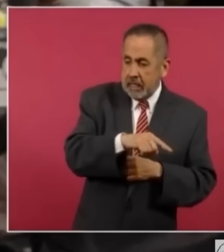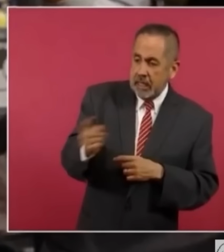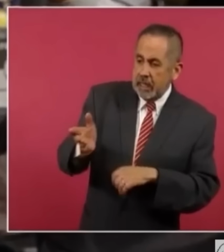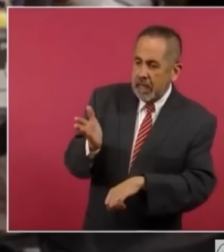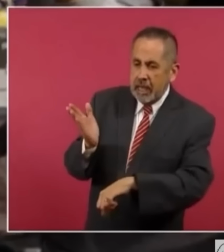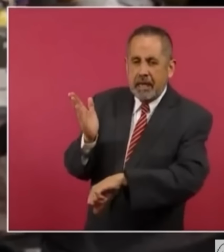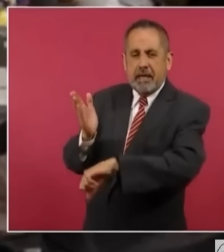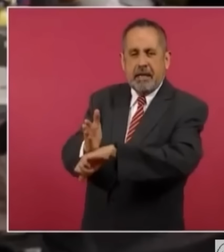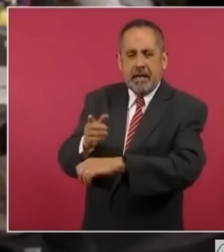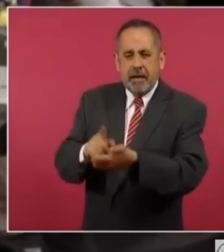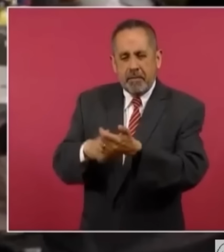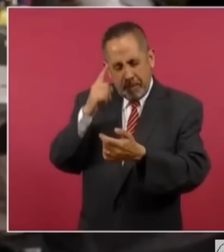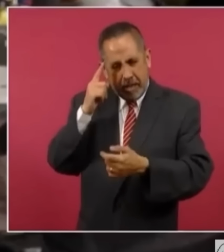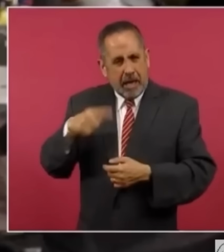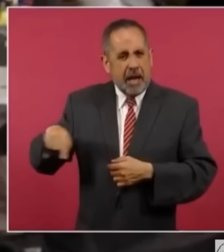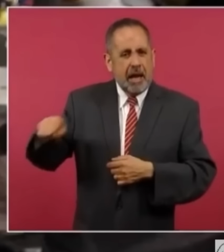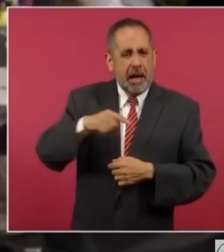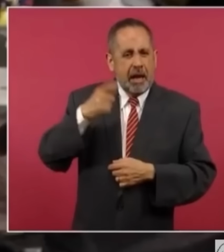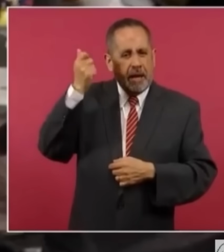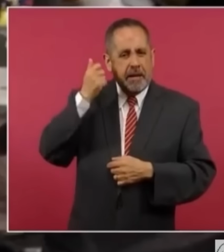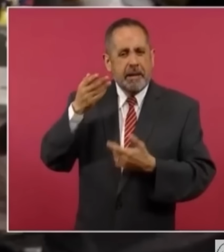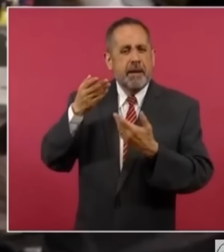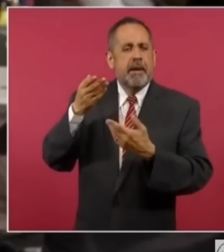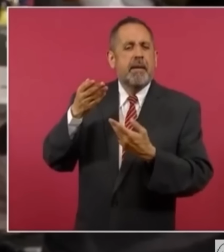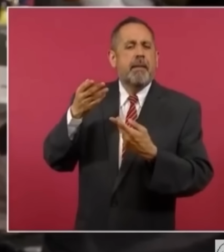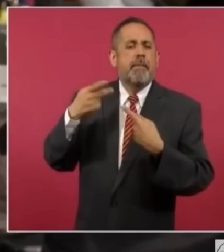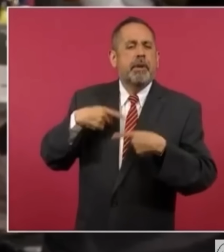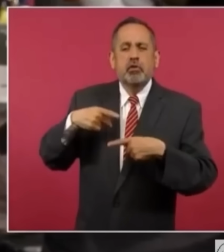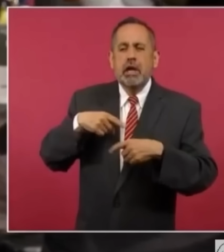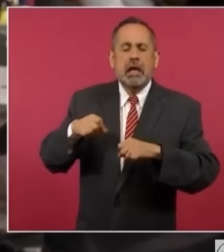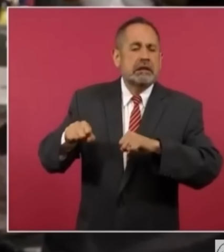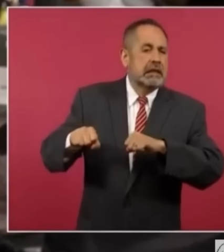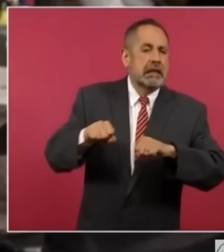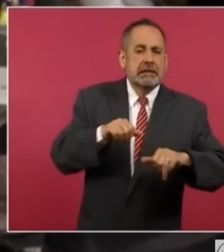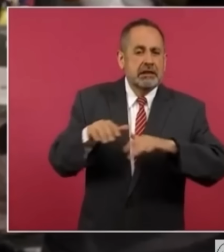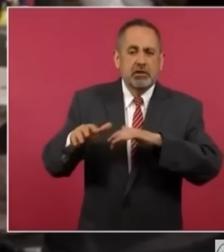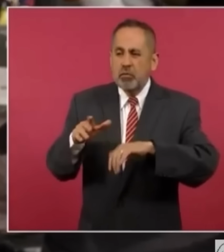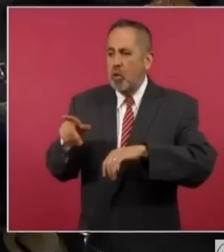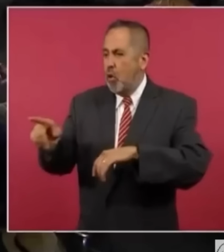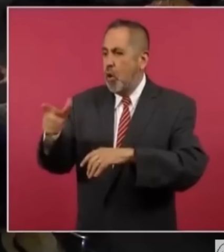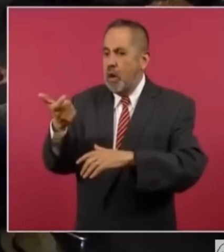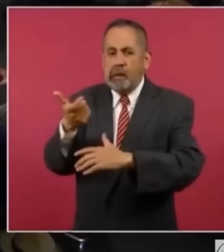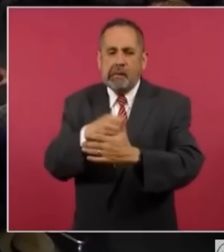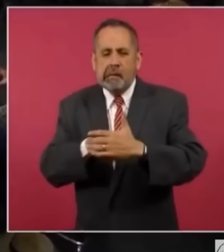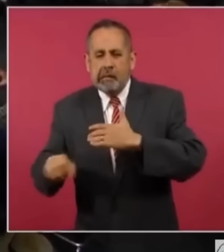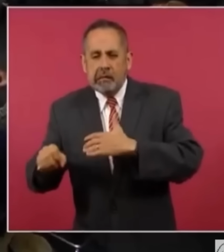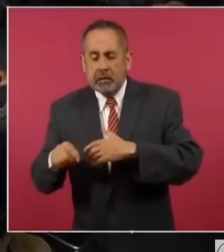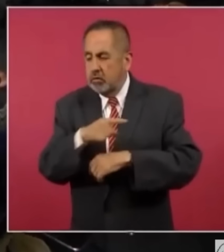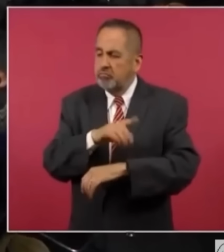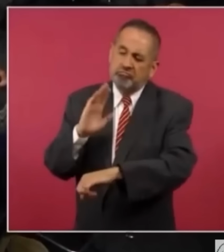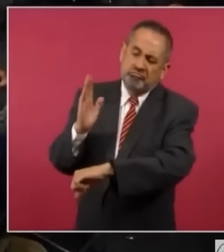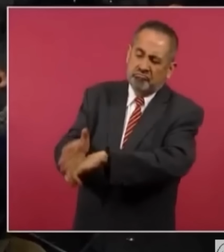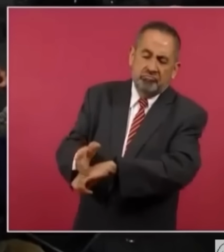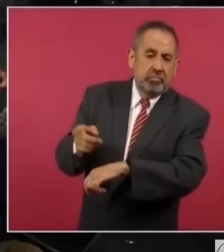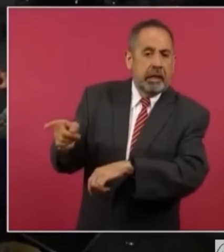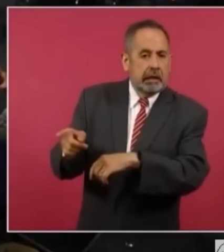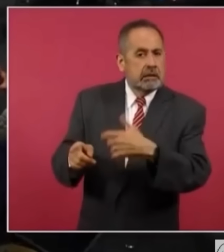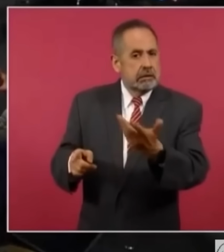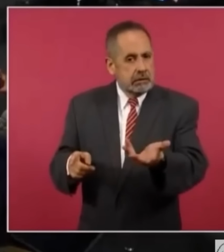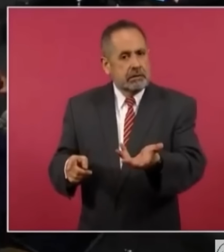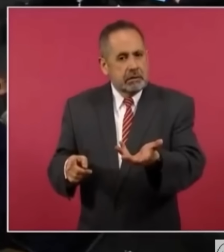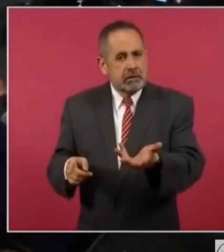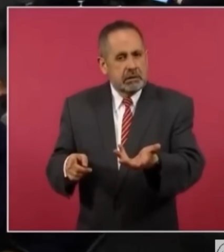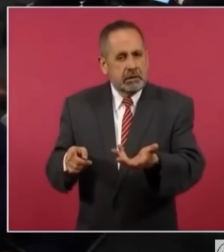el fideicomiso para personas damnificadas por los sismos, que consideró indebido el INE y que consideró que en realidad fue para tener una